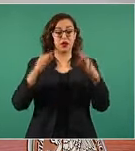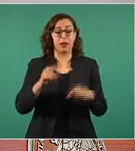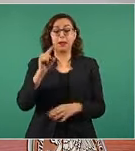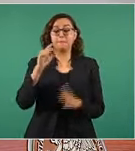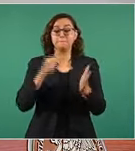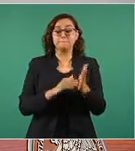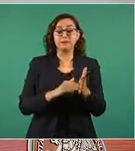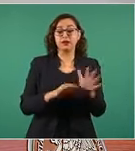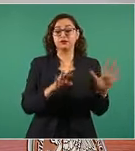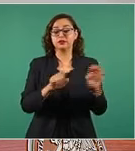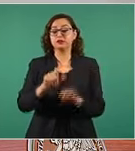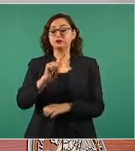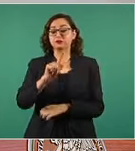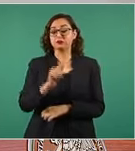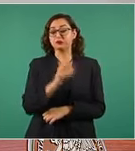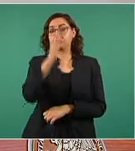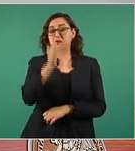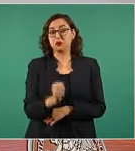1979.